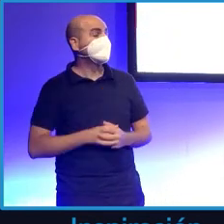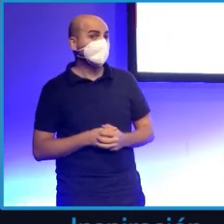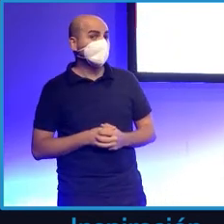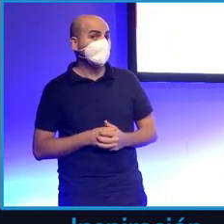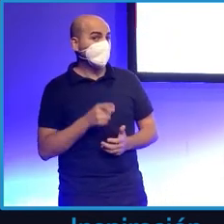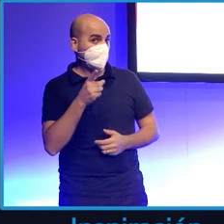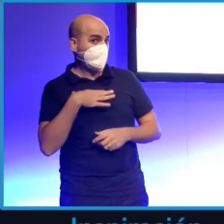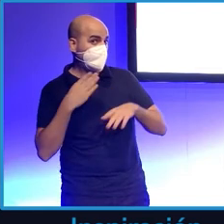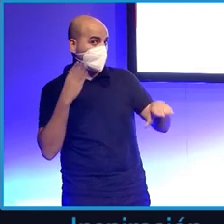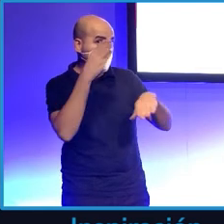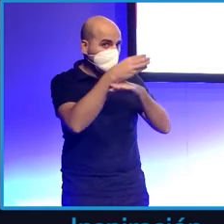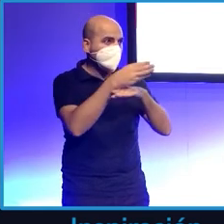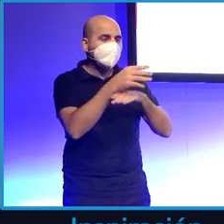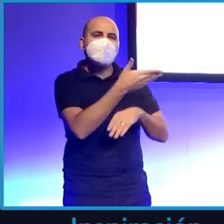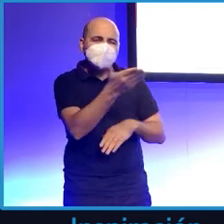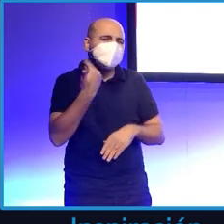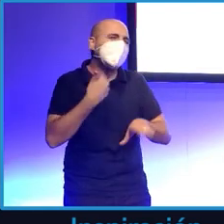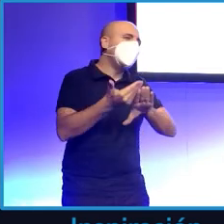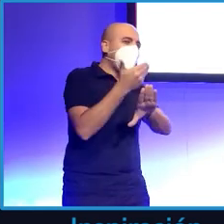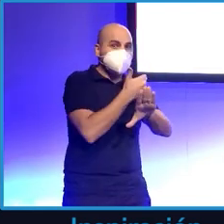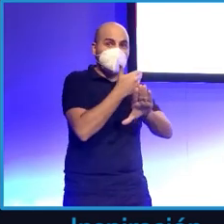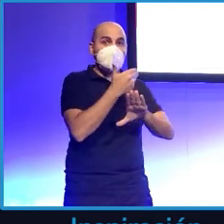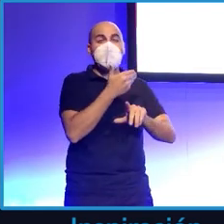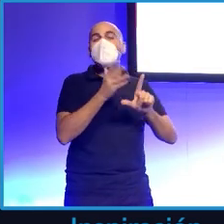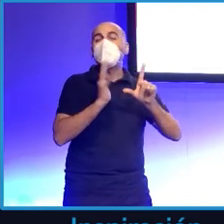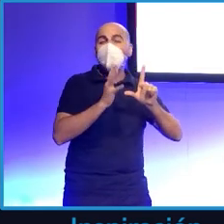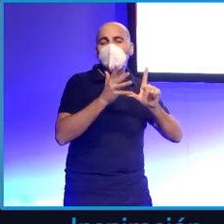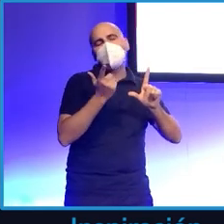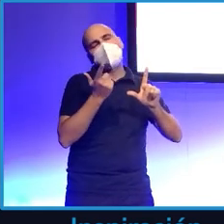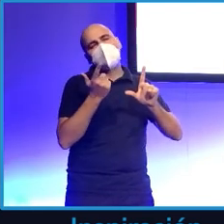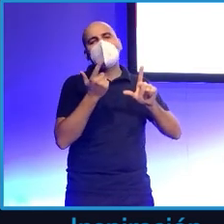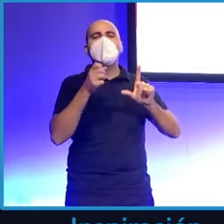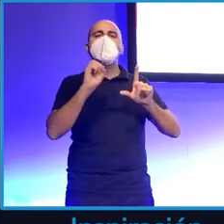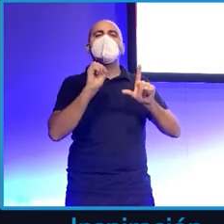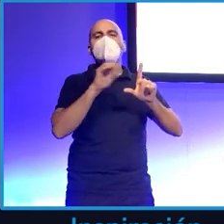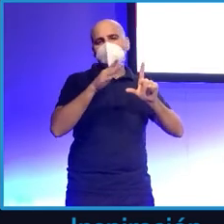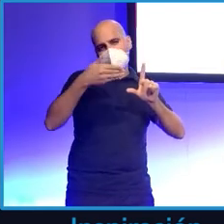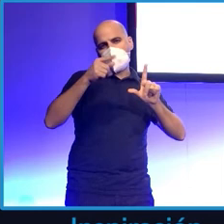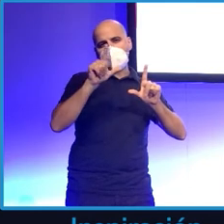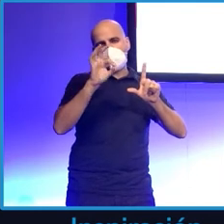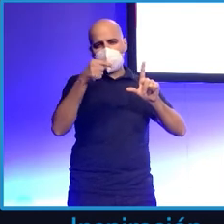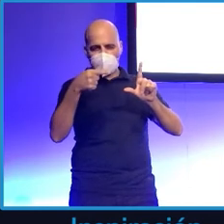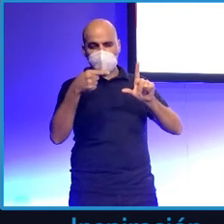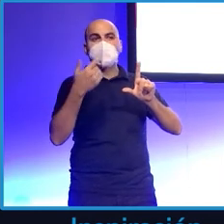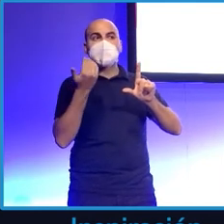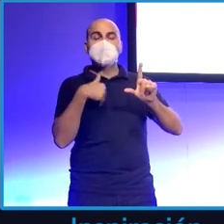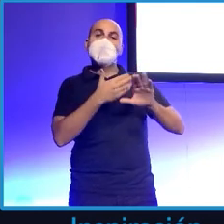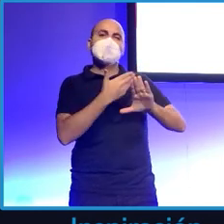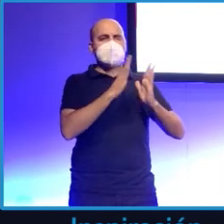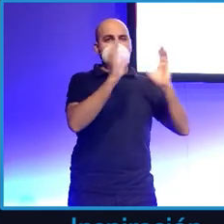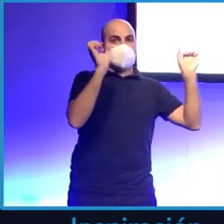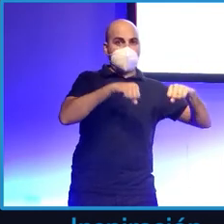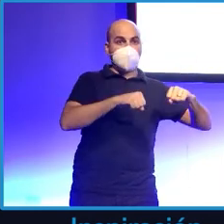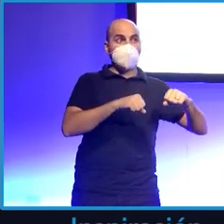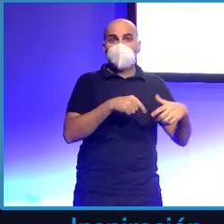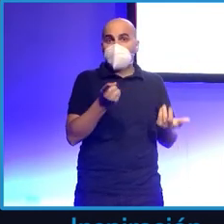pactado con ciertos medios con ciertos blogs ya han negociado por publicar notas de prensa y lo puedes conseguir enlaces cada día de hoy no sólo